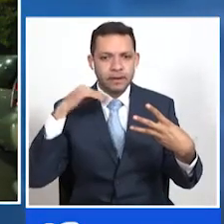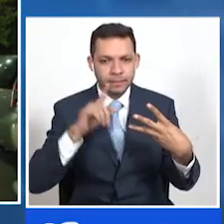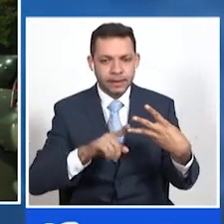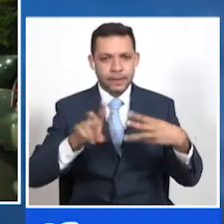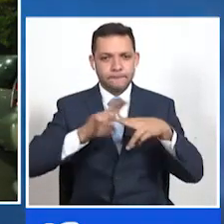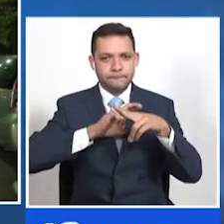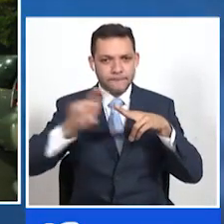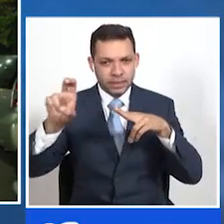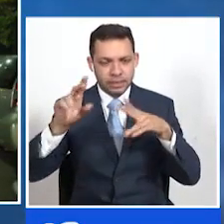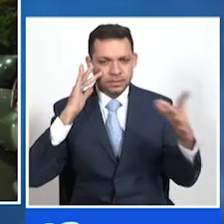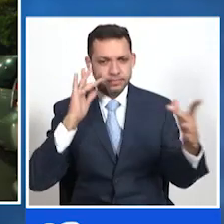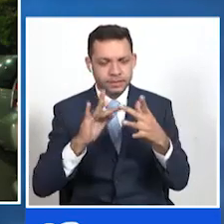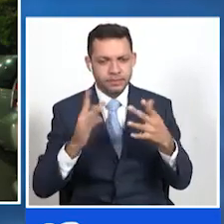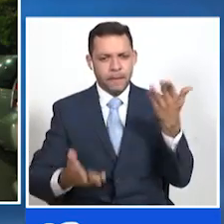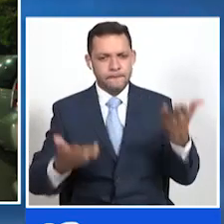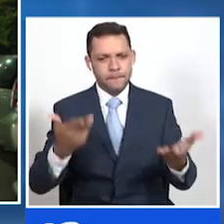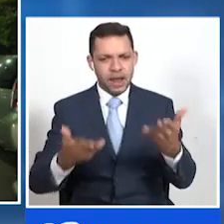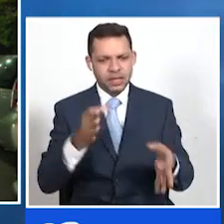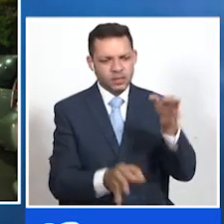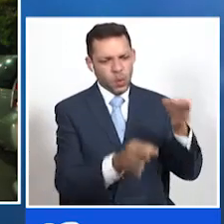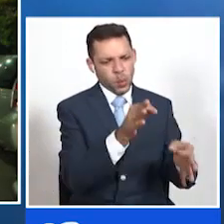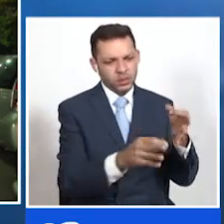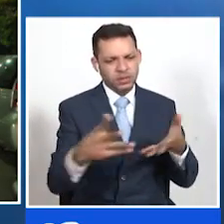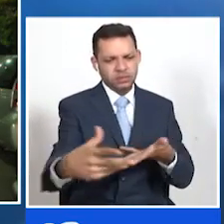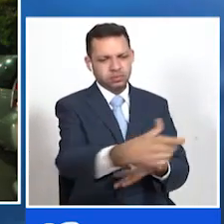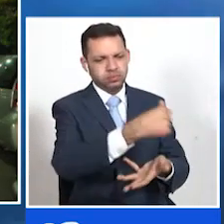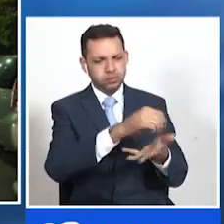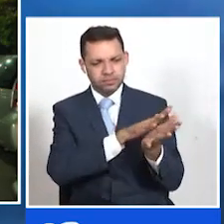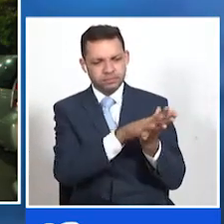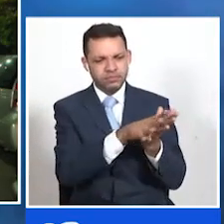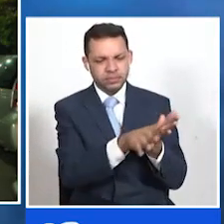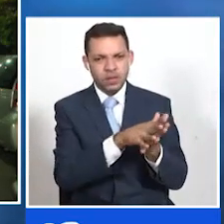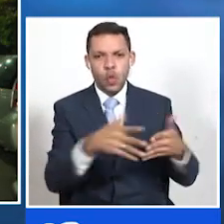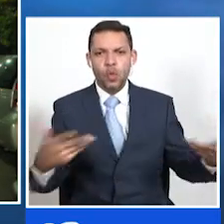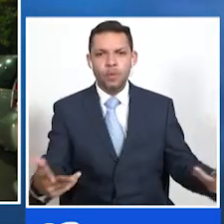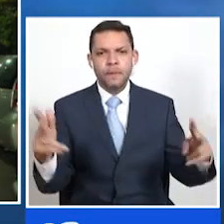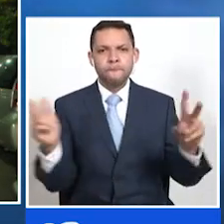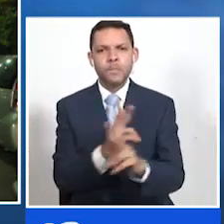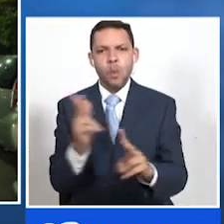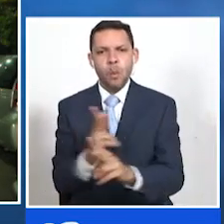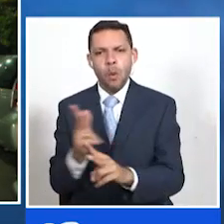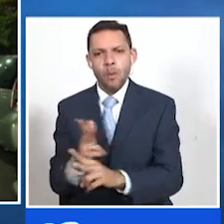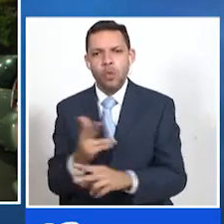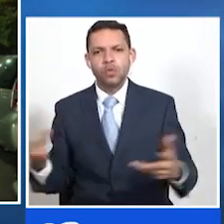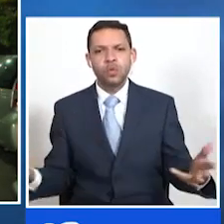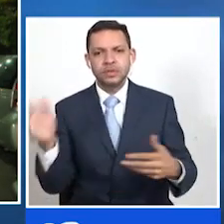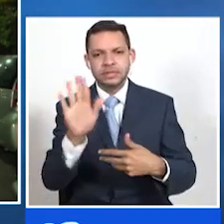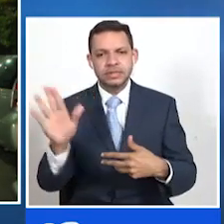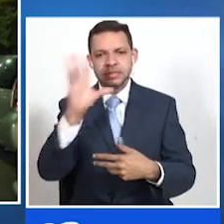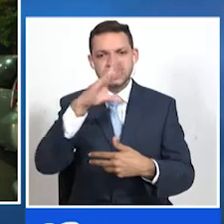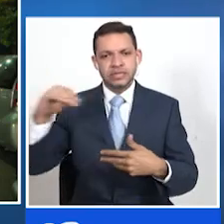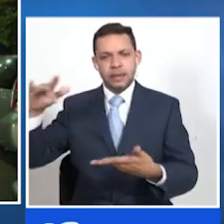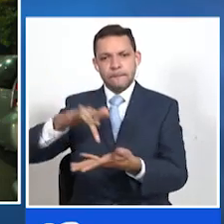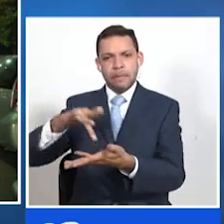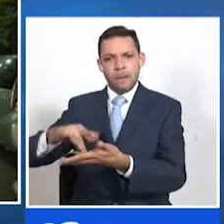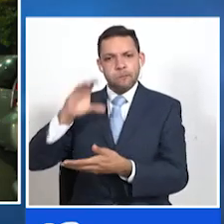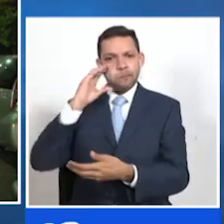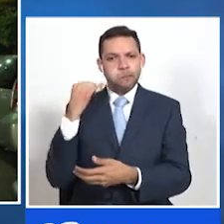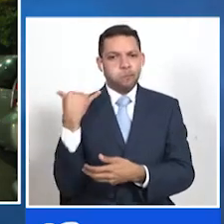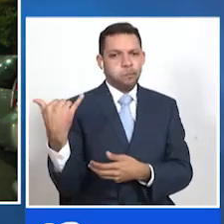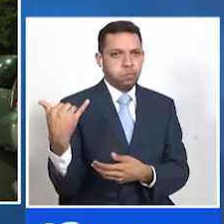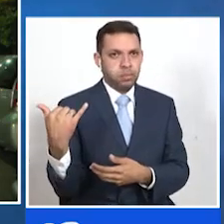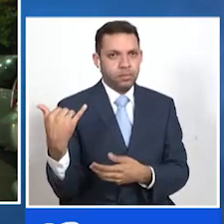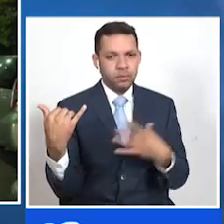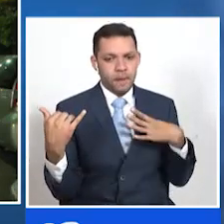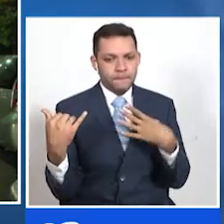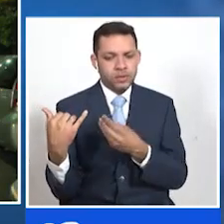los detalles del balance judicial. Y hoy en Telecafé Noticias les presentamos los casos violentos que se tomaron en el departamento del Quindío este fin de semana.